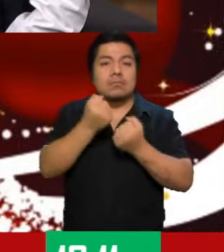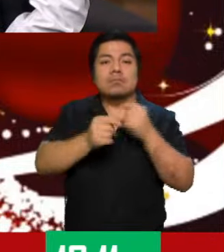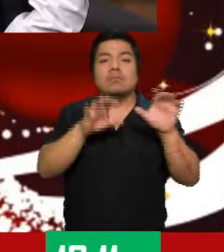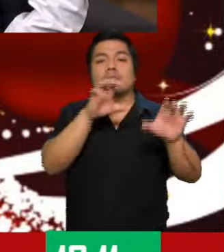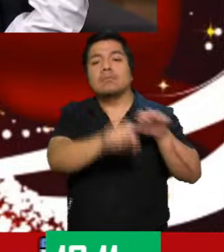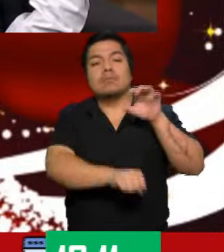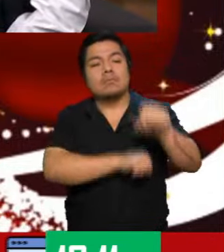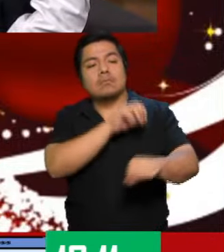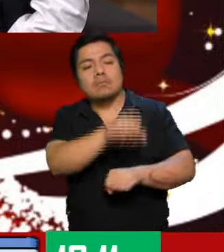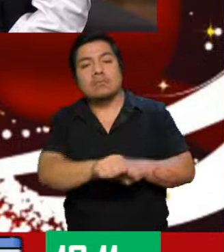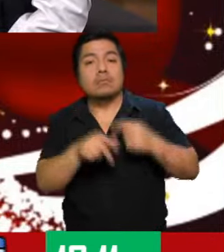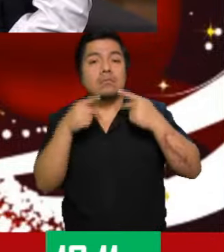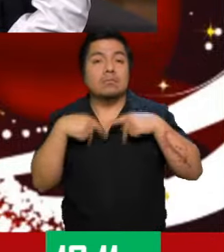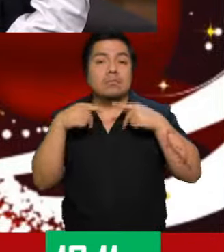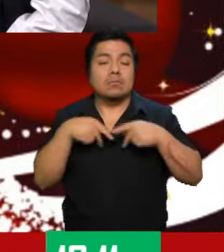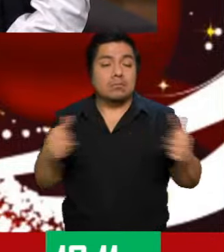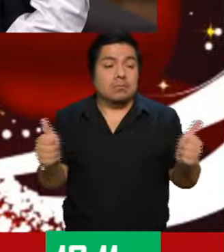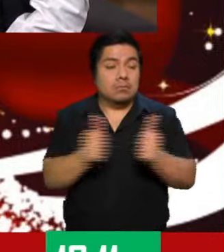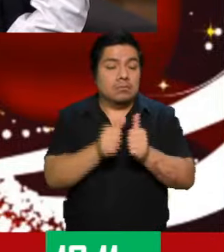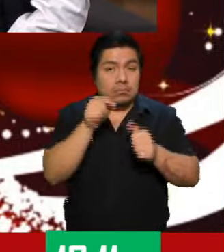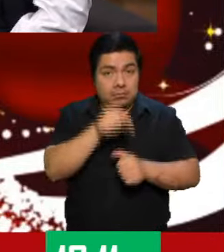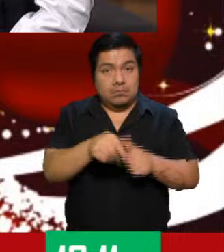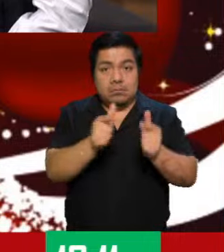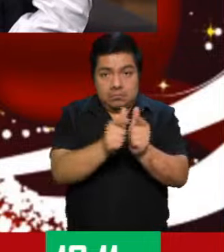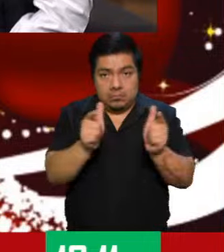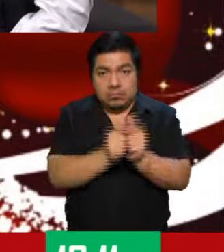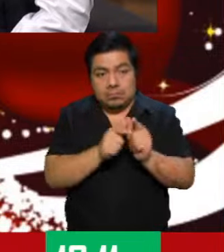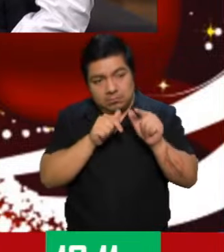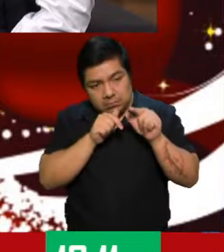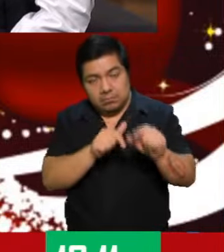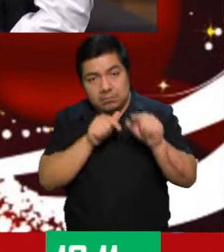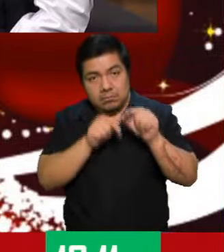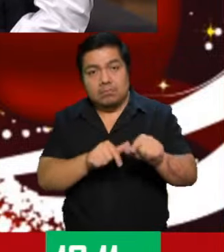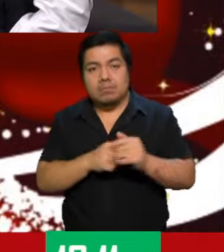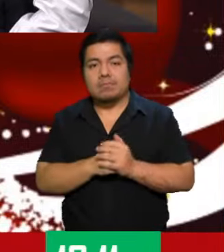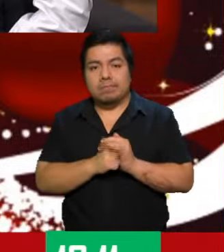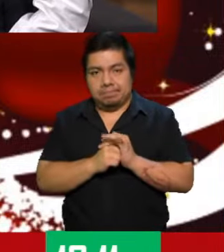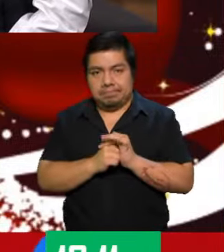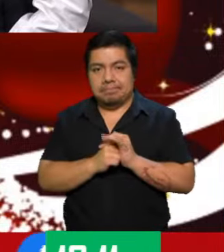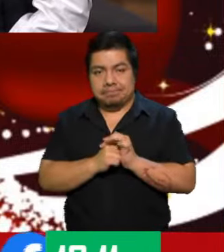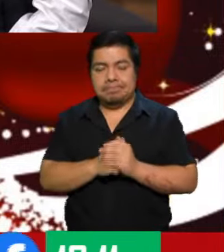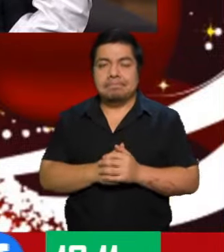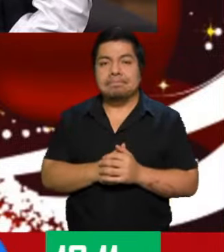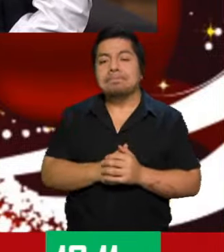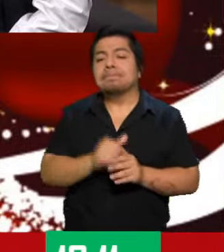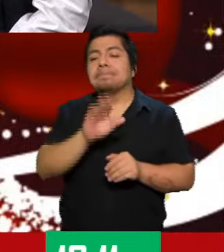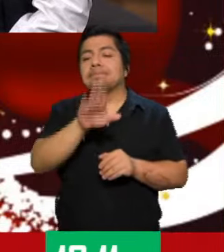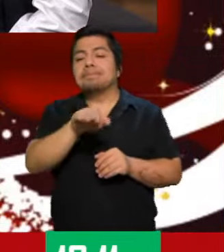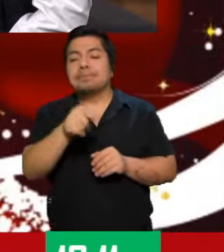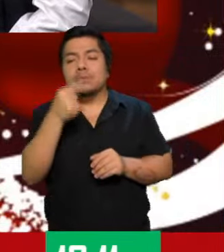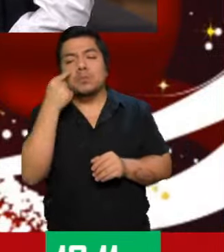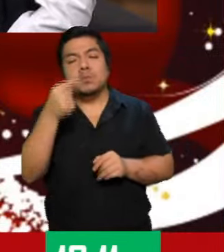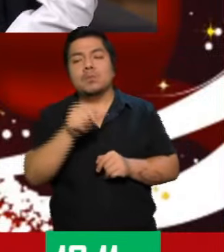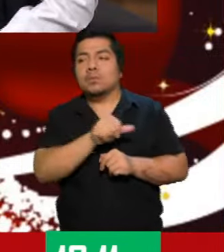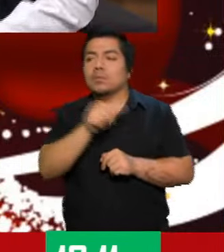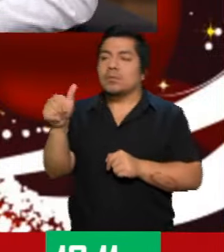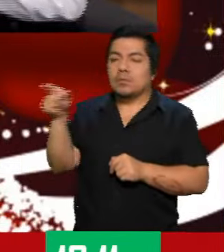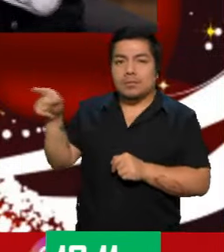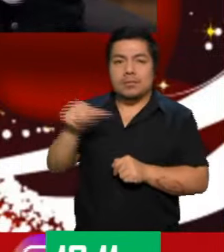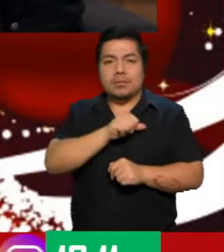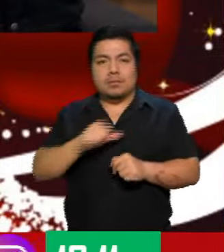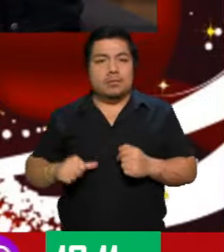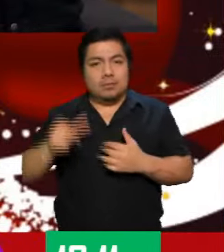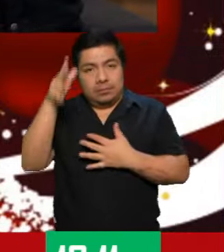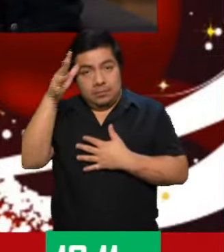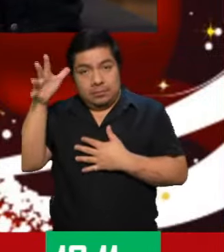de personas relacionadas con ese mismo grupo. Seguimos trabajando en él. ¿Y qué pasa, por ejemplo, en la Cuauhtémoc, hace como un